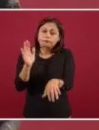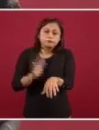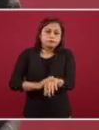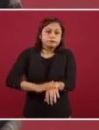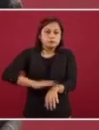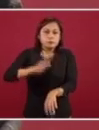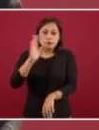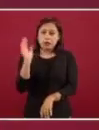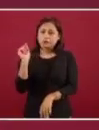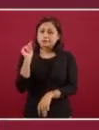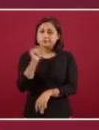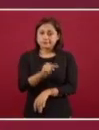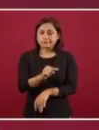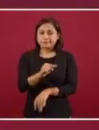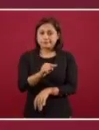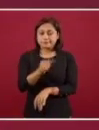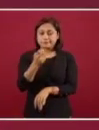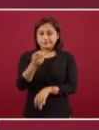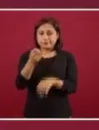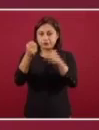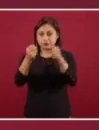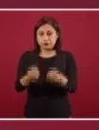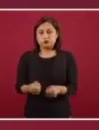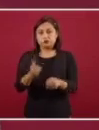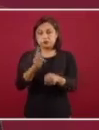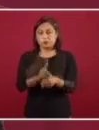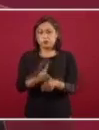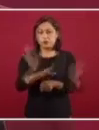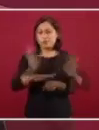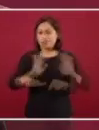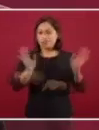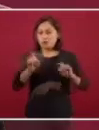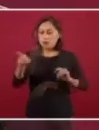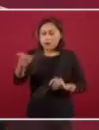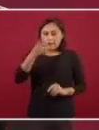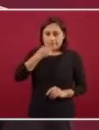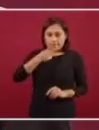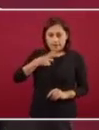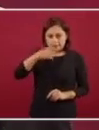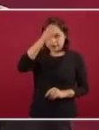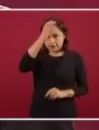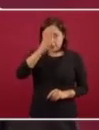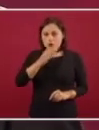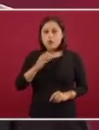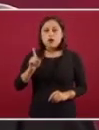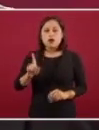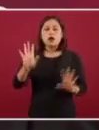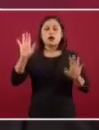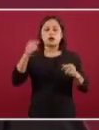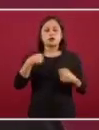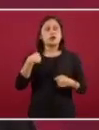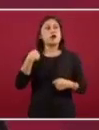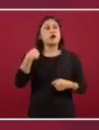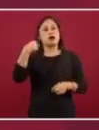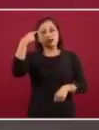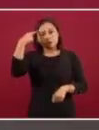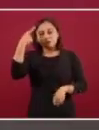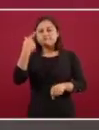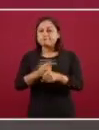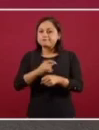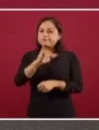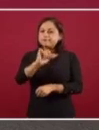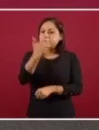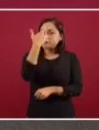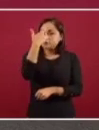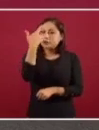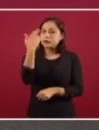le dedica al tema de seguridad, en donde nos consta de que el